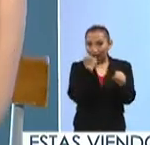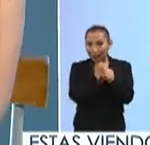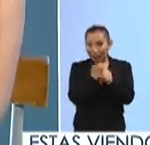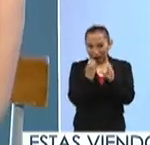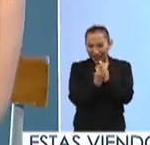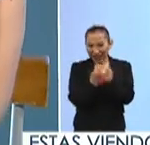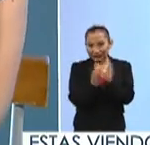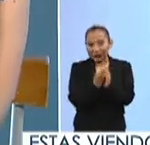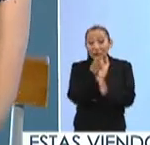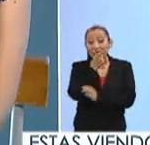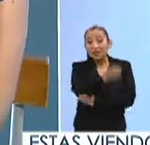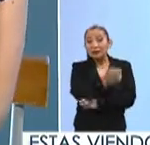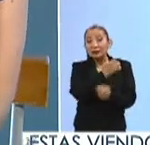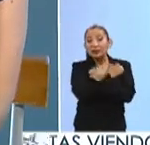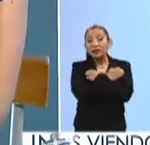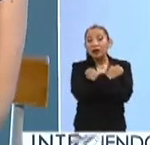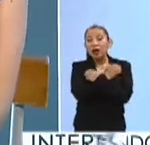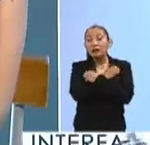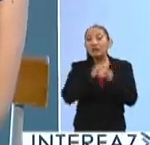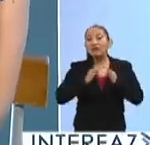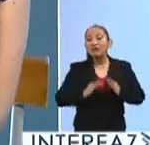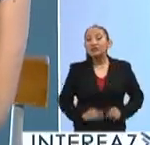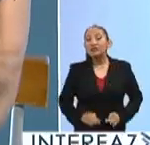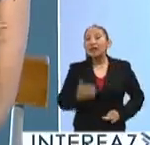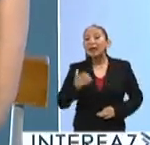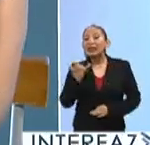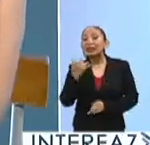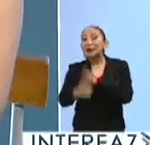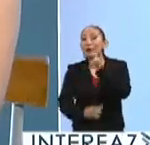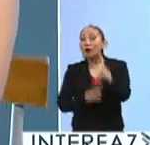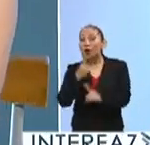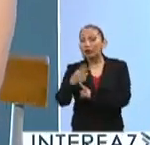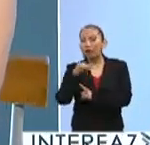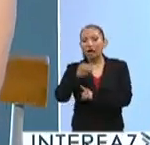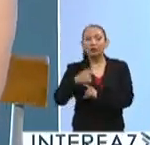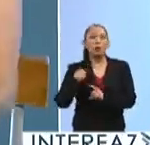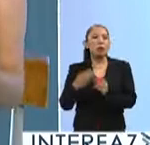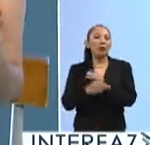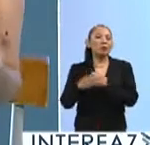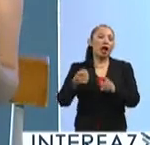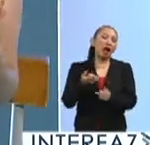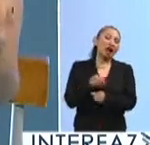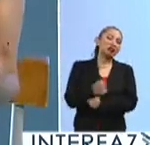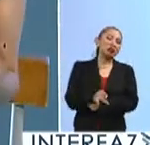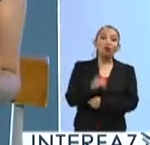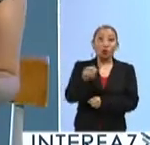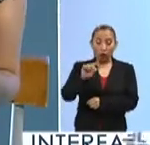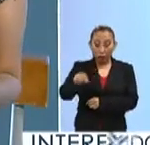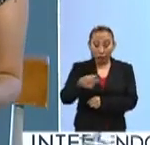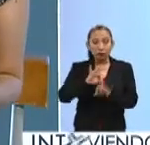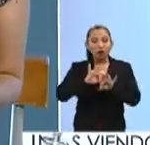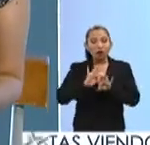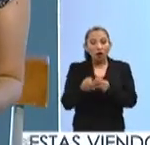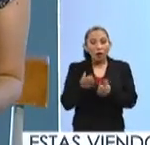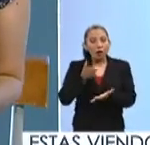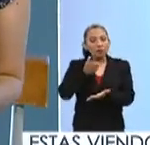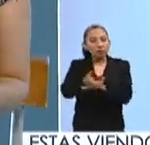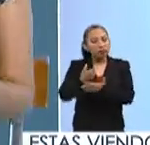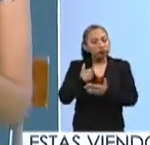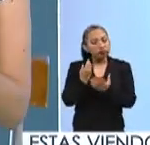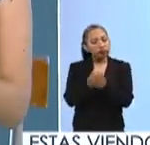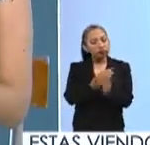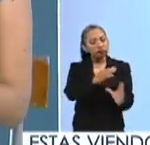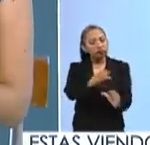escolar plantea que la educación física y el deporte, más allá de una asignatura, se tratan de formas de intervención